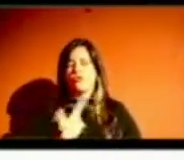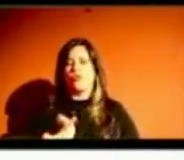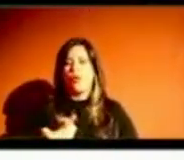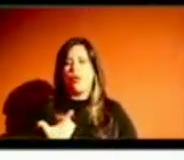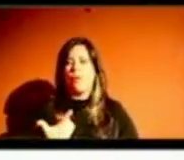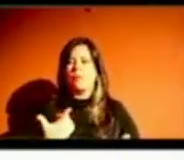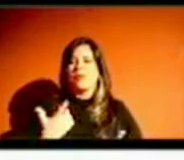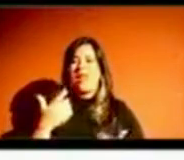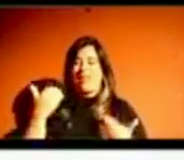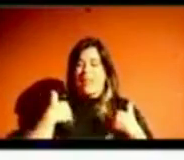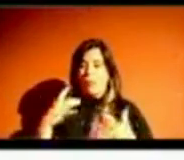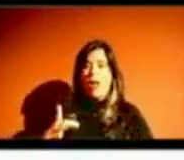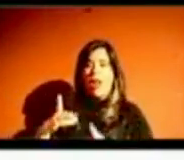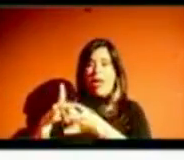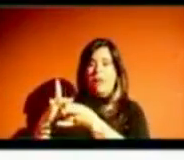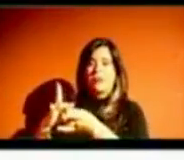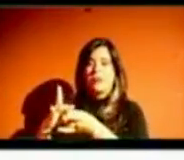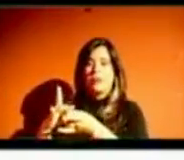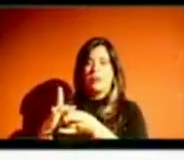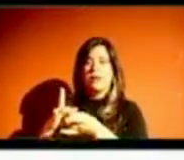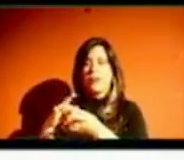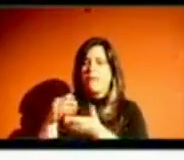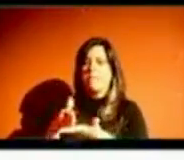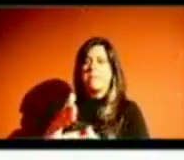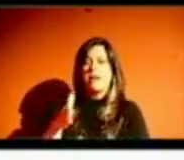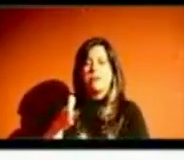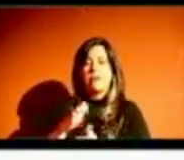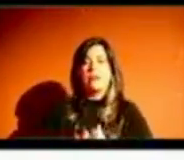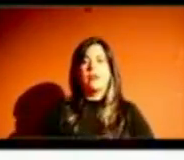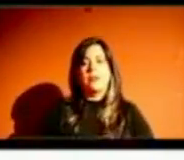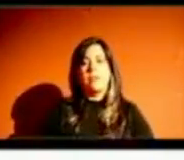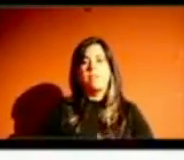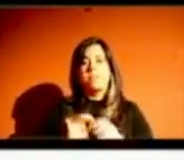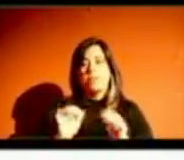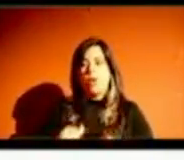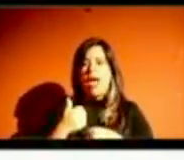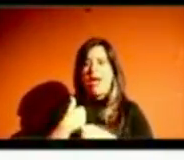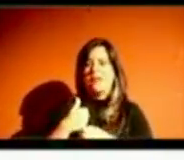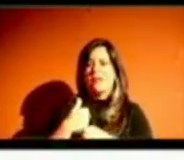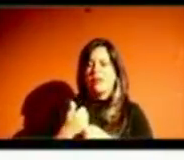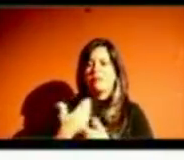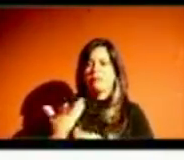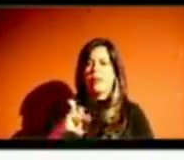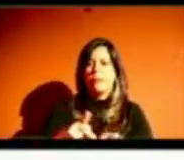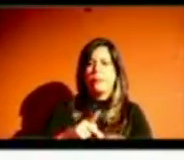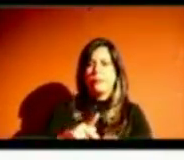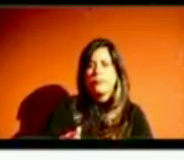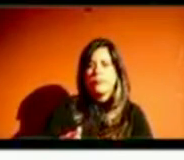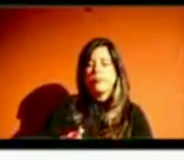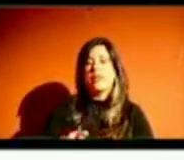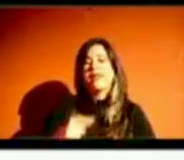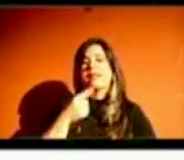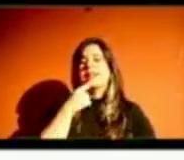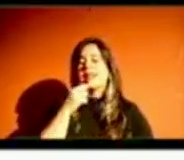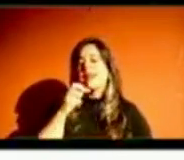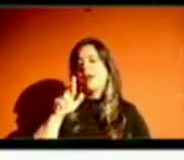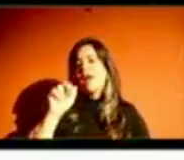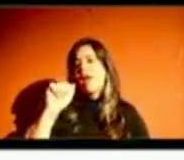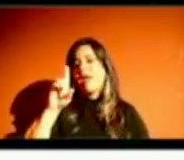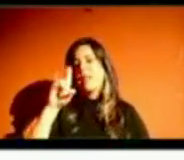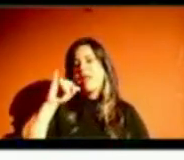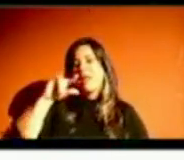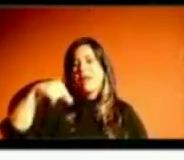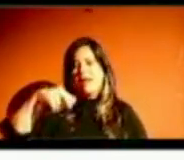un enlace en donde le permite poder radicar su planilla. El enlace se llama Radique